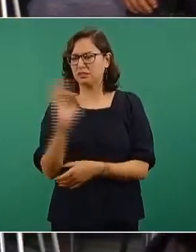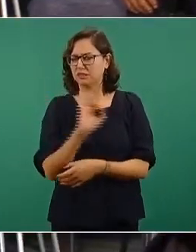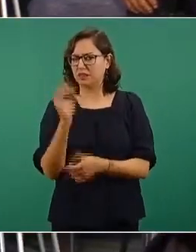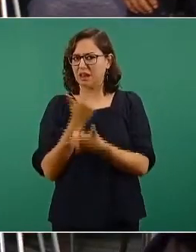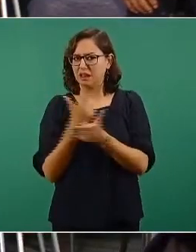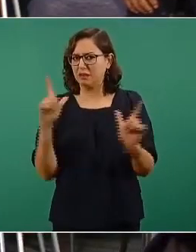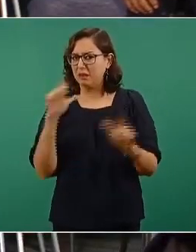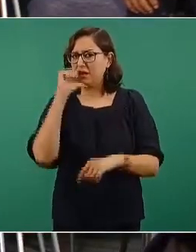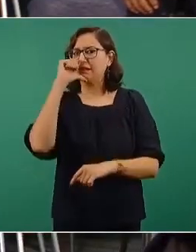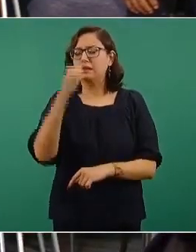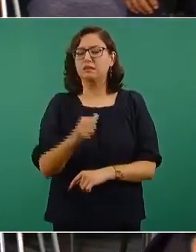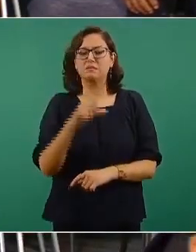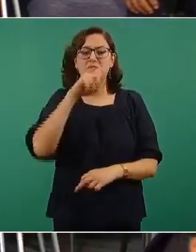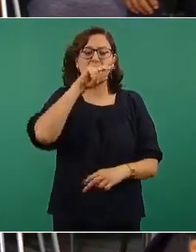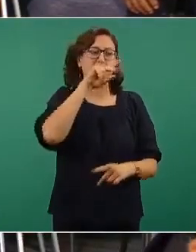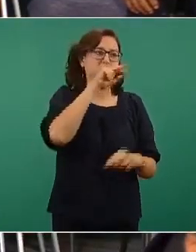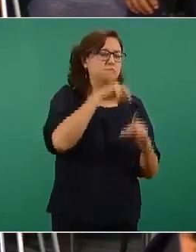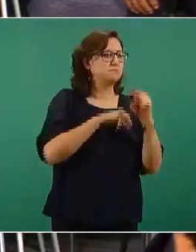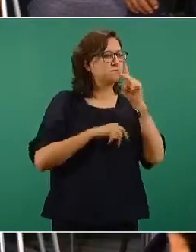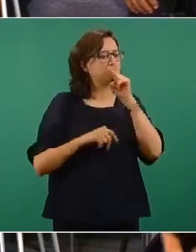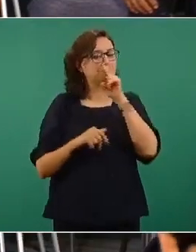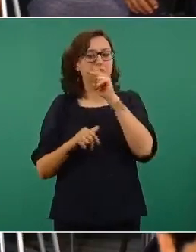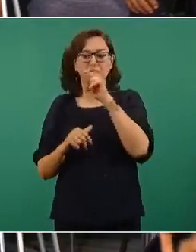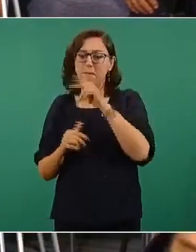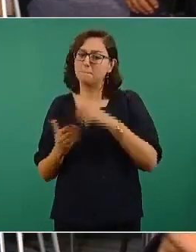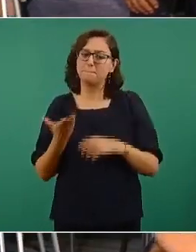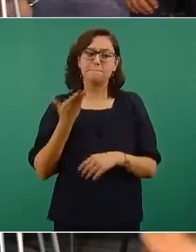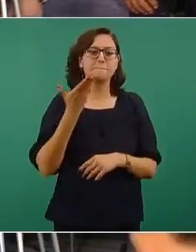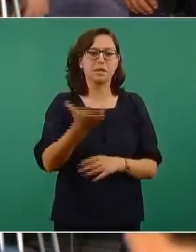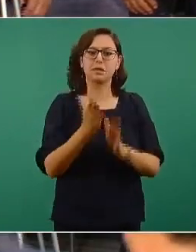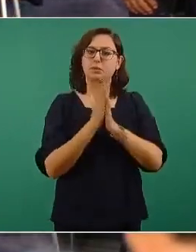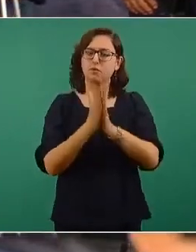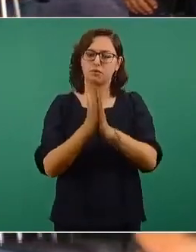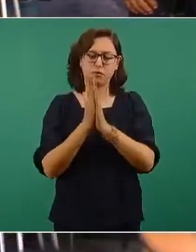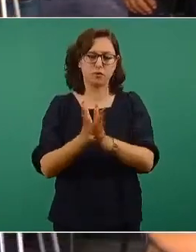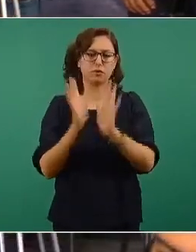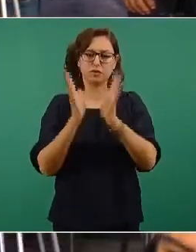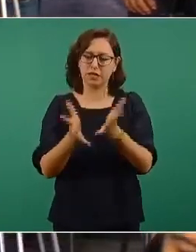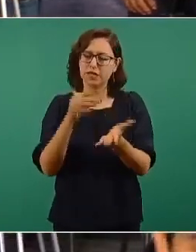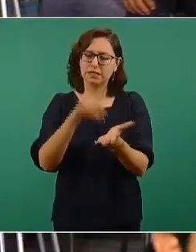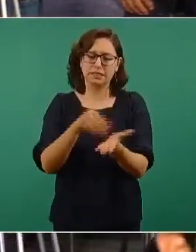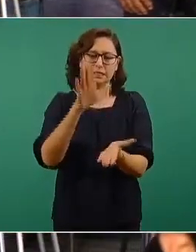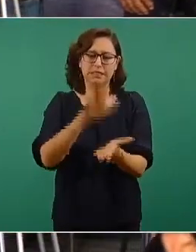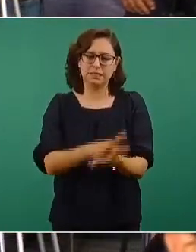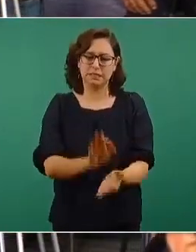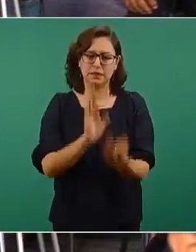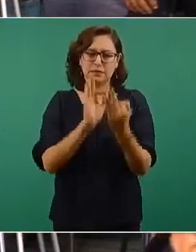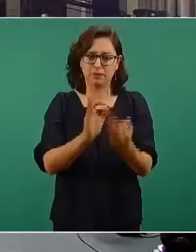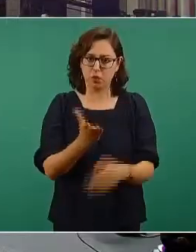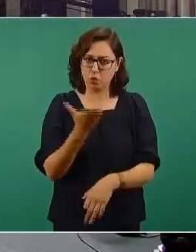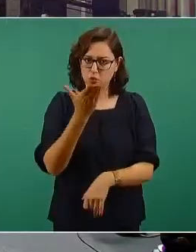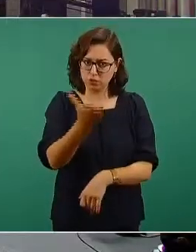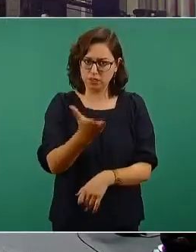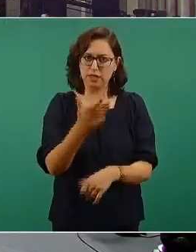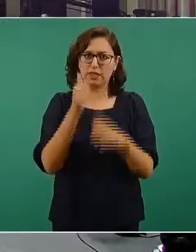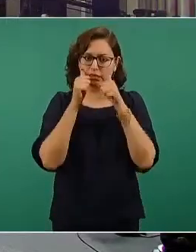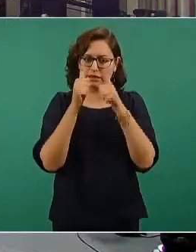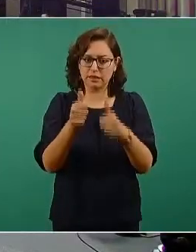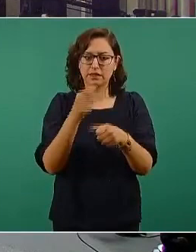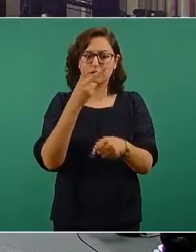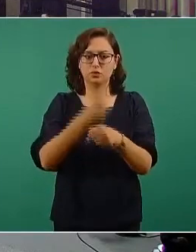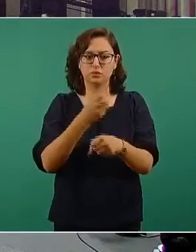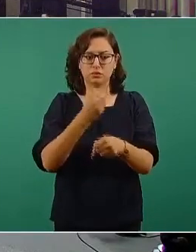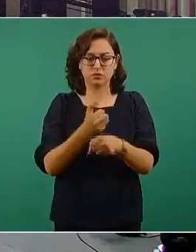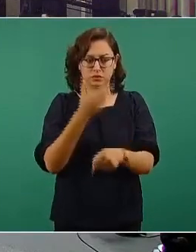desesperada, le solicita, señor presidente, que sea escuchada por usted y por el subsecretario Alejandro Encinas.